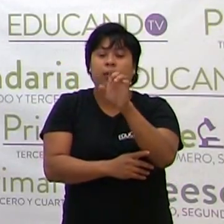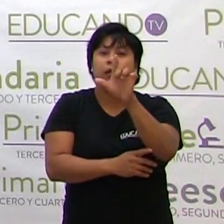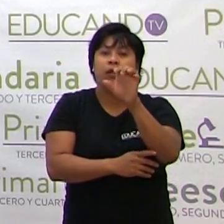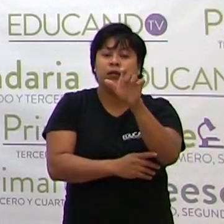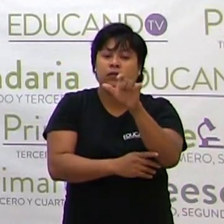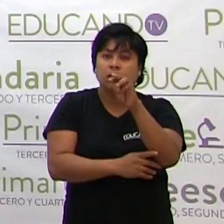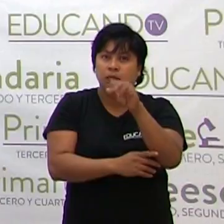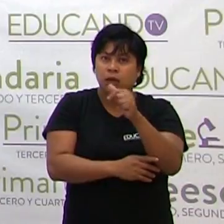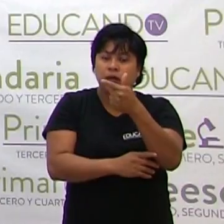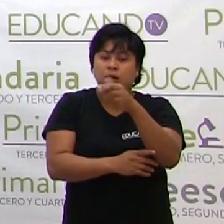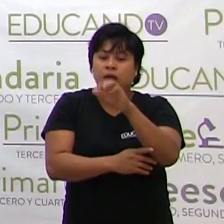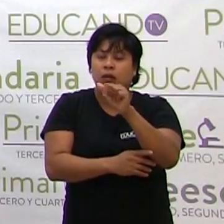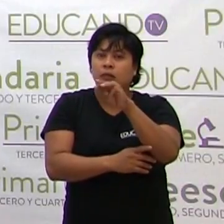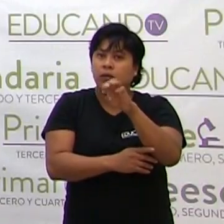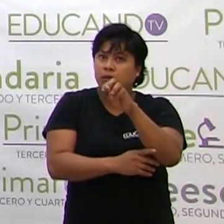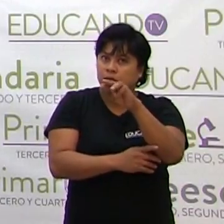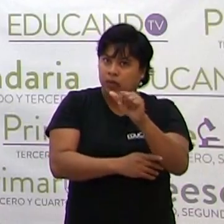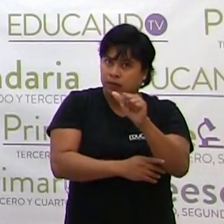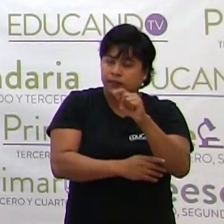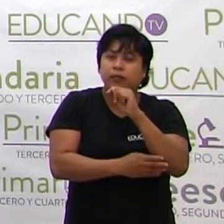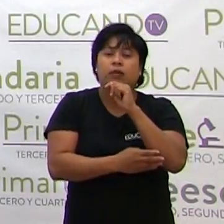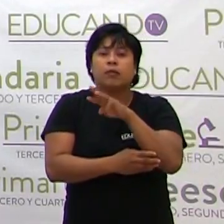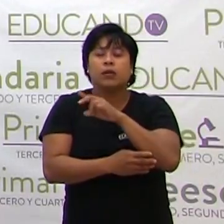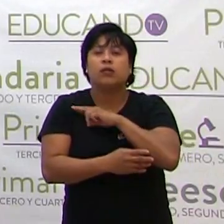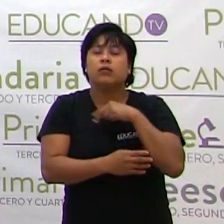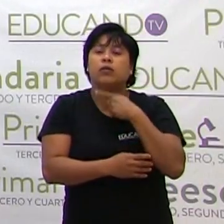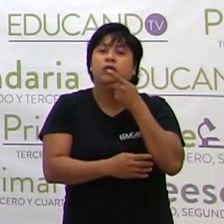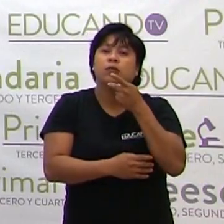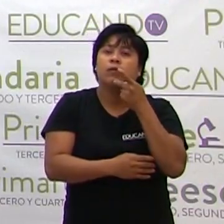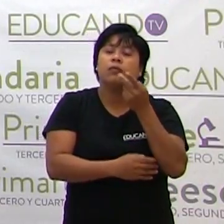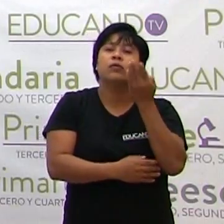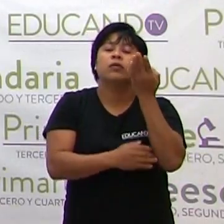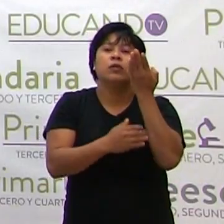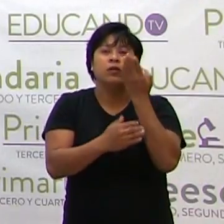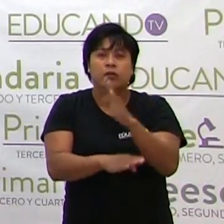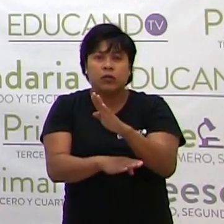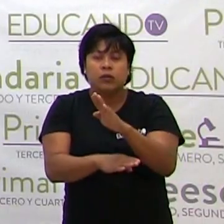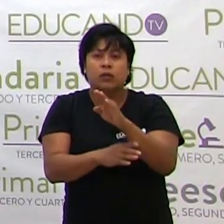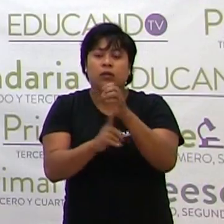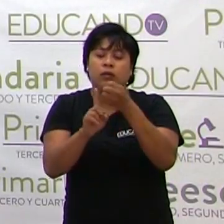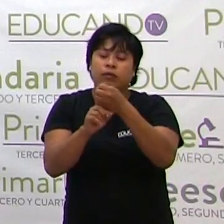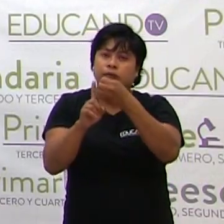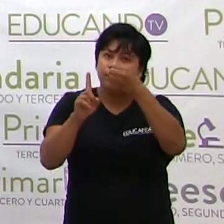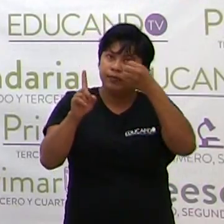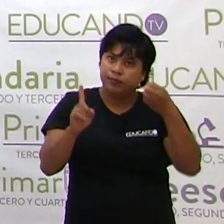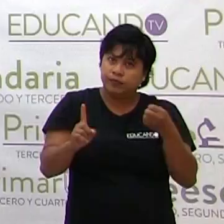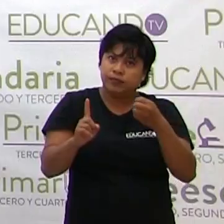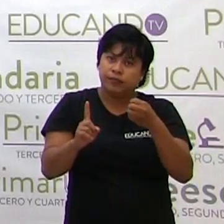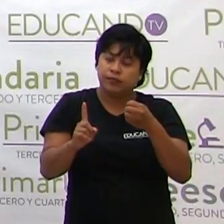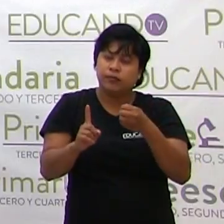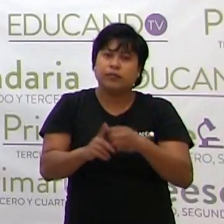vimos el gramema. También hablamos sobre la oración.